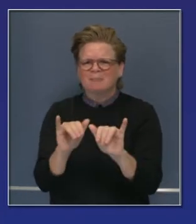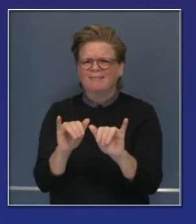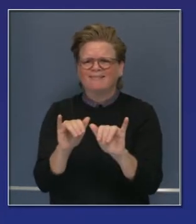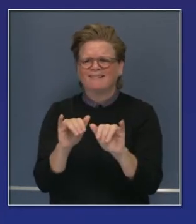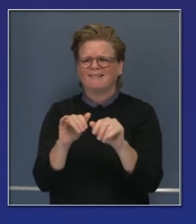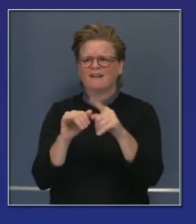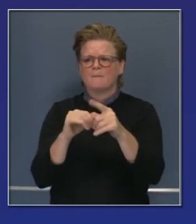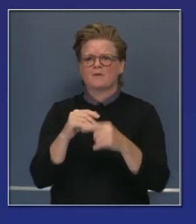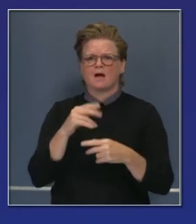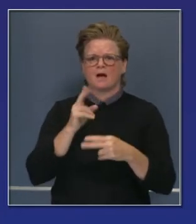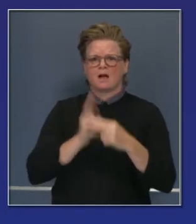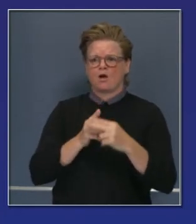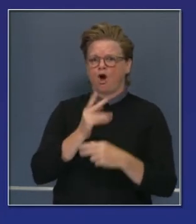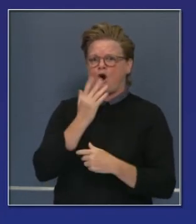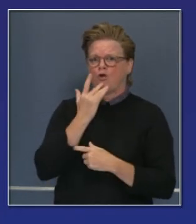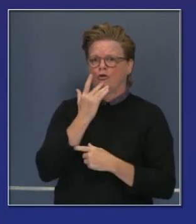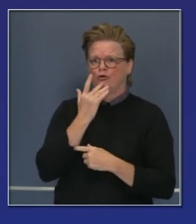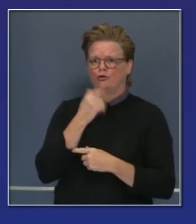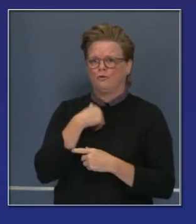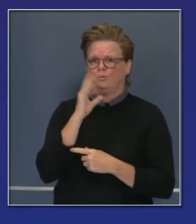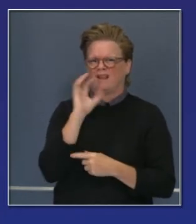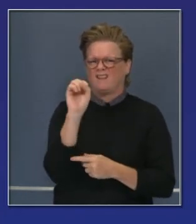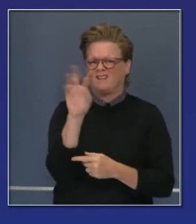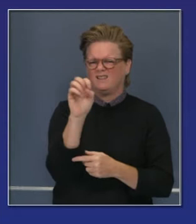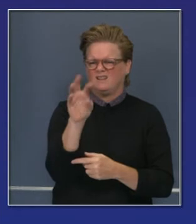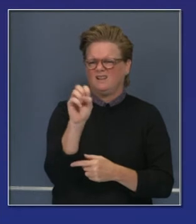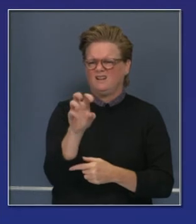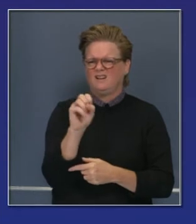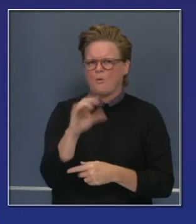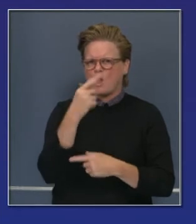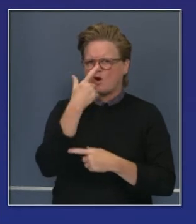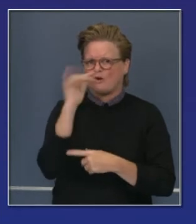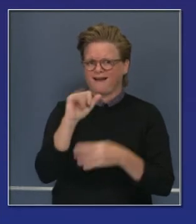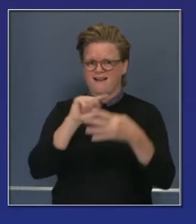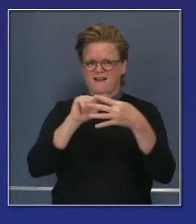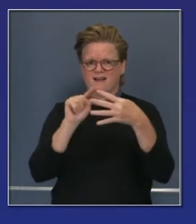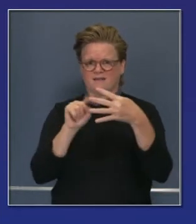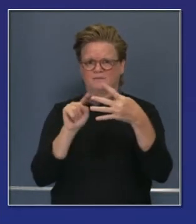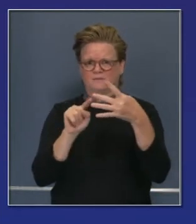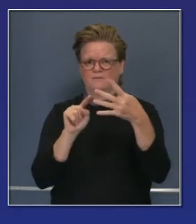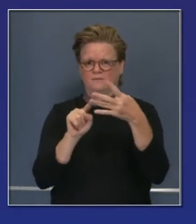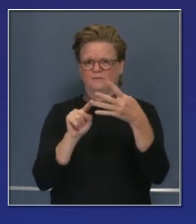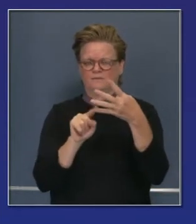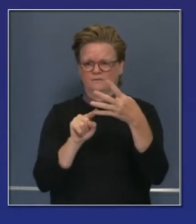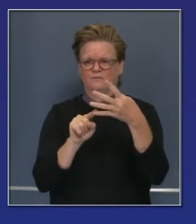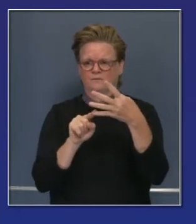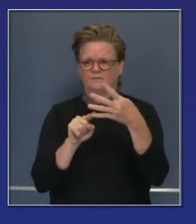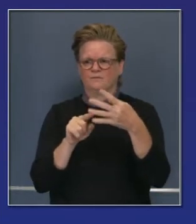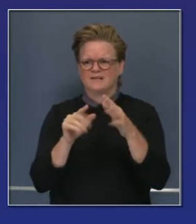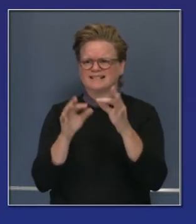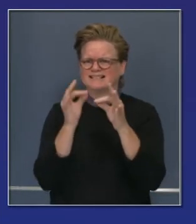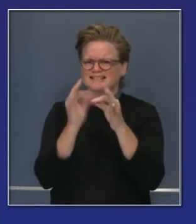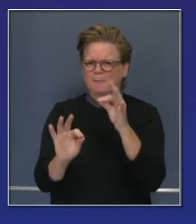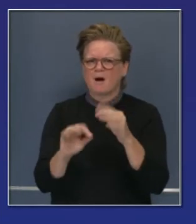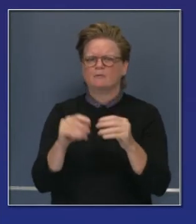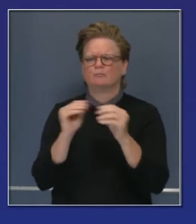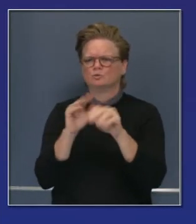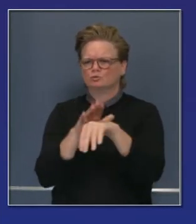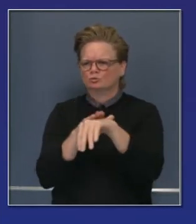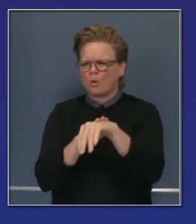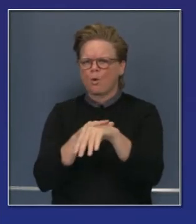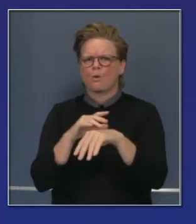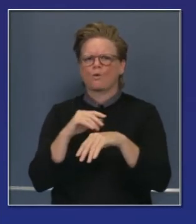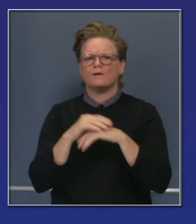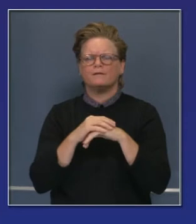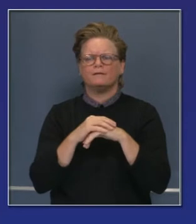del estado, en cuanto a su consecuencia, lo que abarca. Simple y también lento.